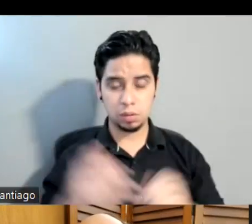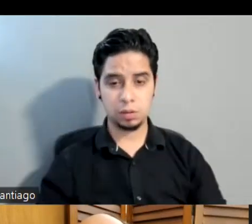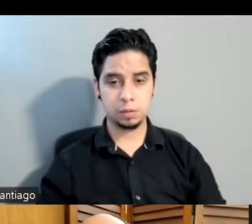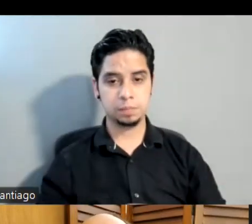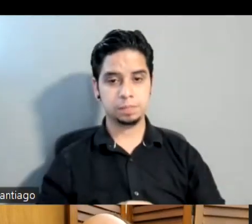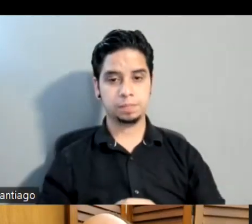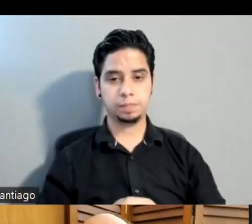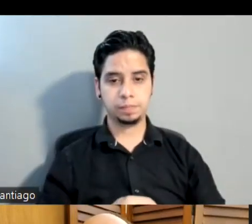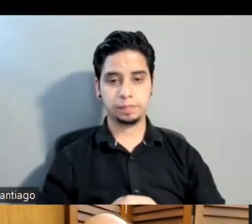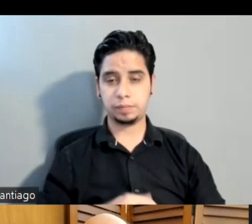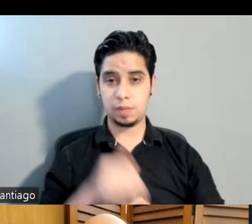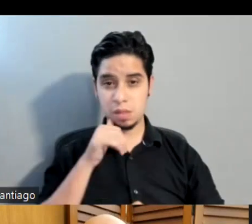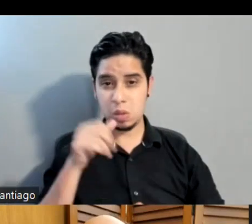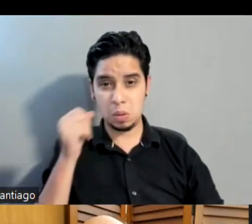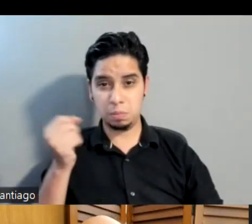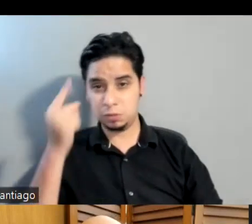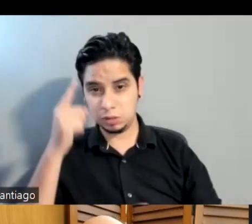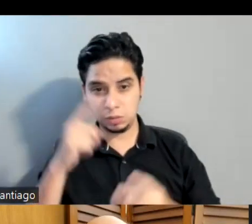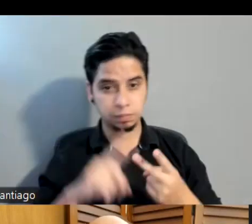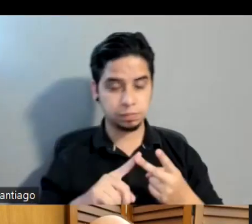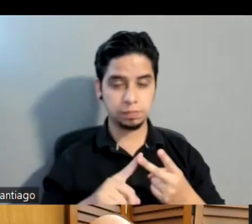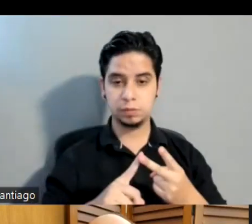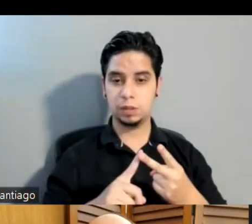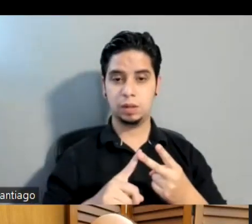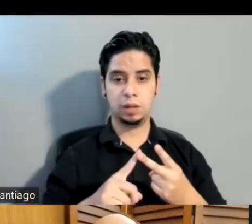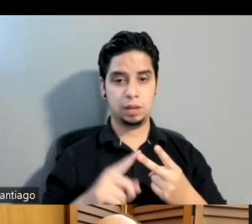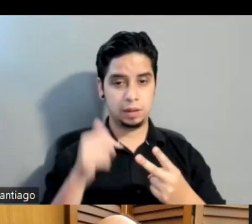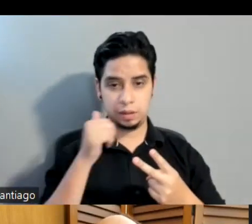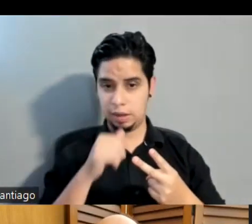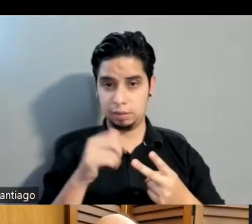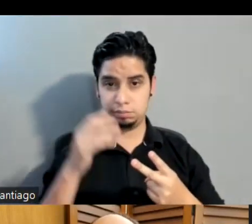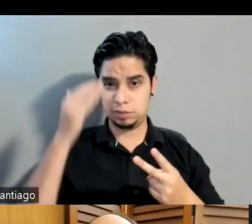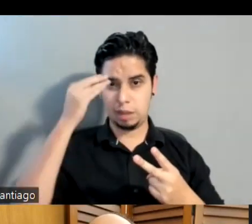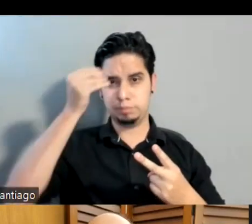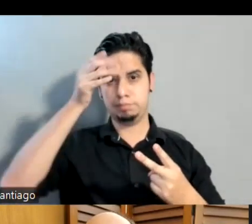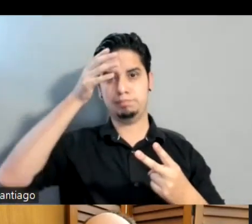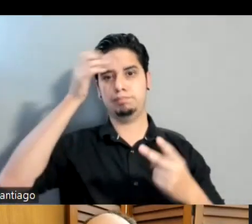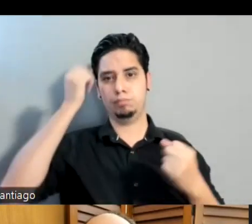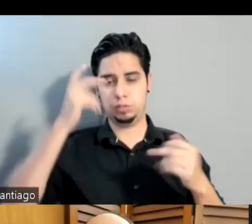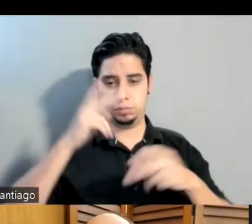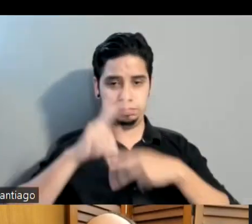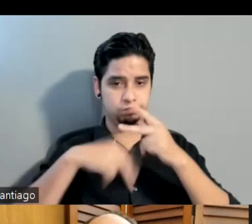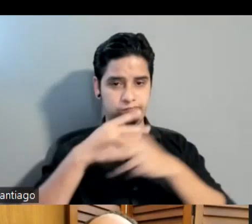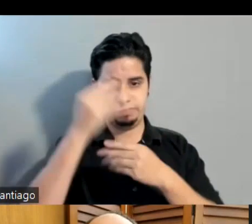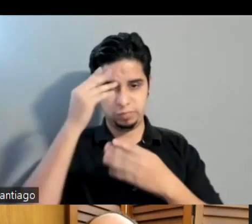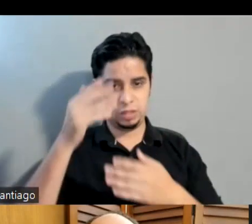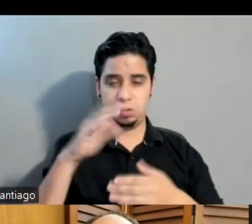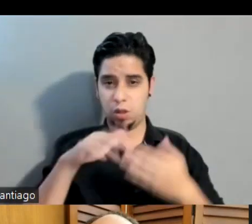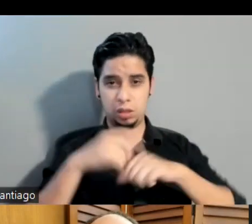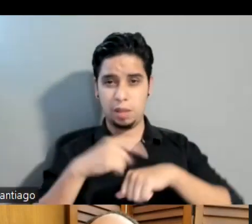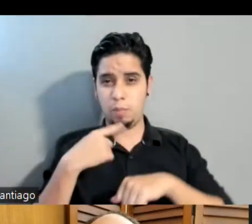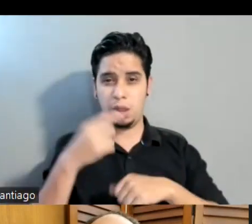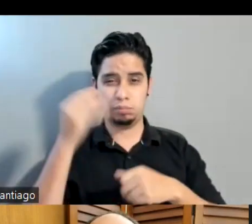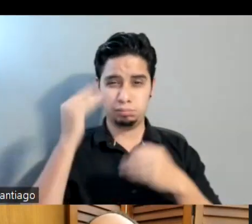sido incomprendida, es una cantera, tú sabes, de información, porque tú estás con Tere y Tere está ahí, pam, pam,